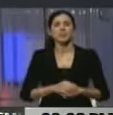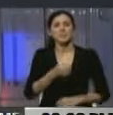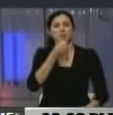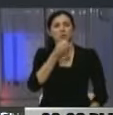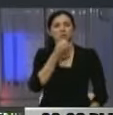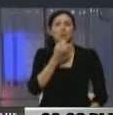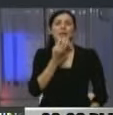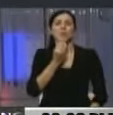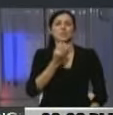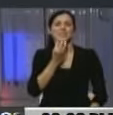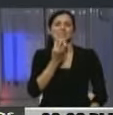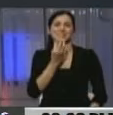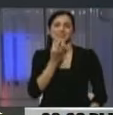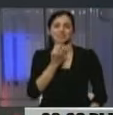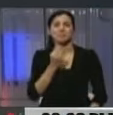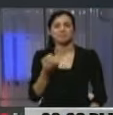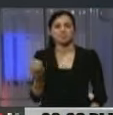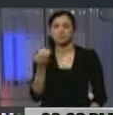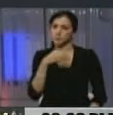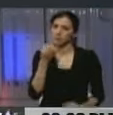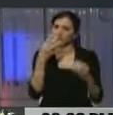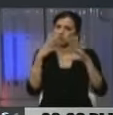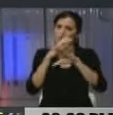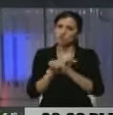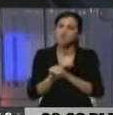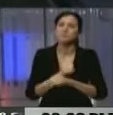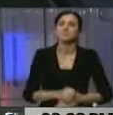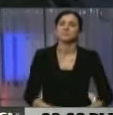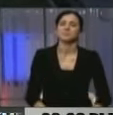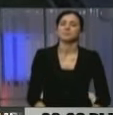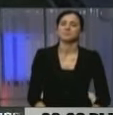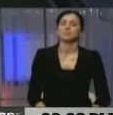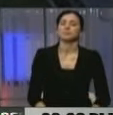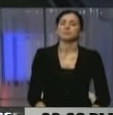lugar y nos trae los detalles. Enrique, buenas noches.